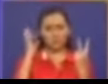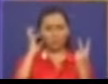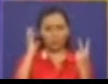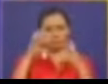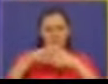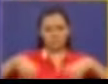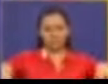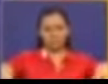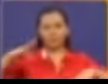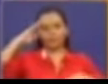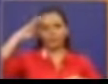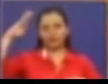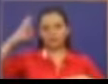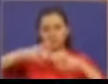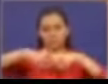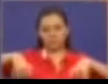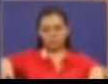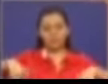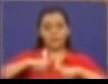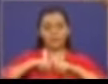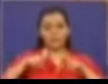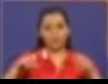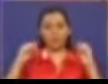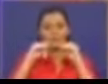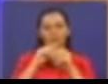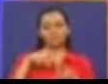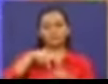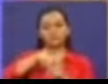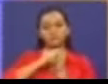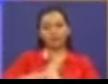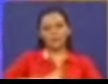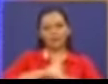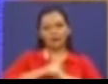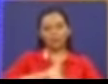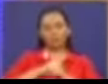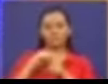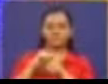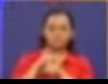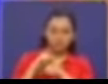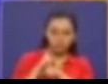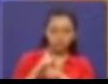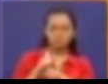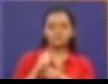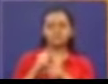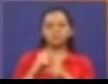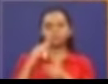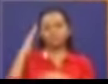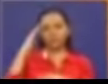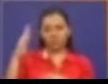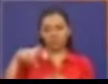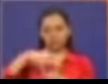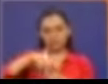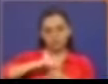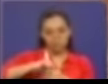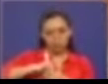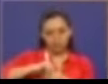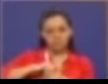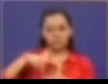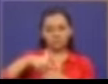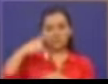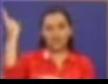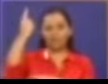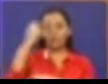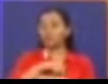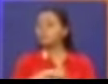mujeres de la Policía Nacional, pero también donde tienen los caballos, se practica equitación, la policía montada, etcétera. Del helicóptero